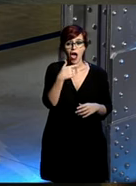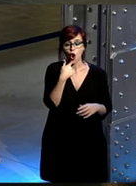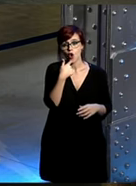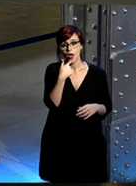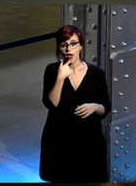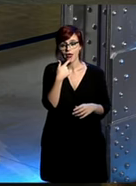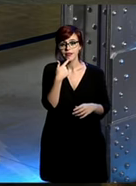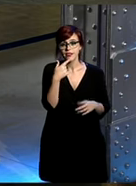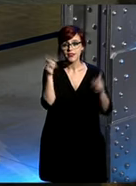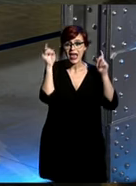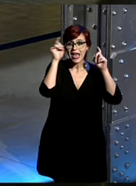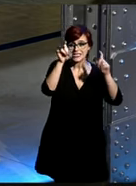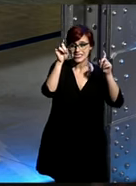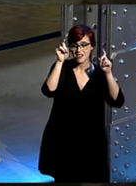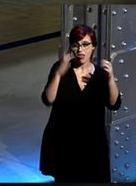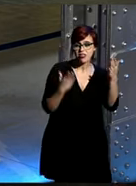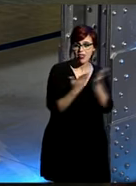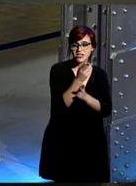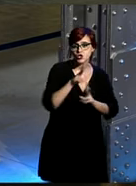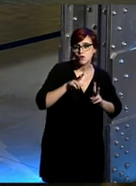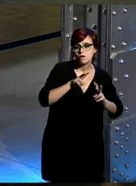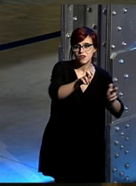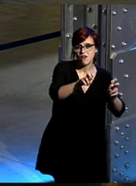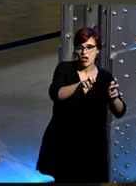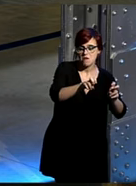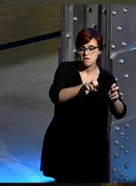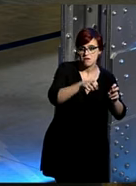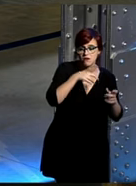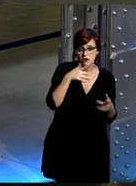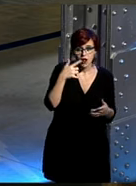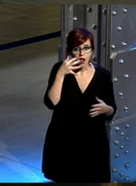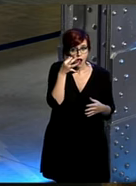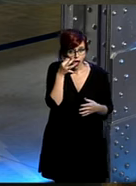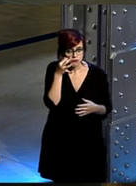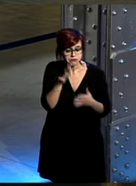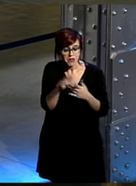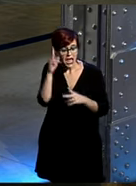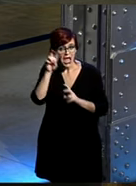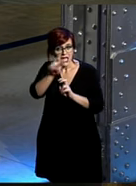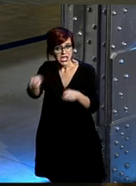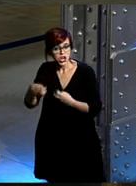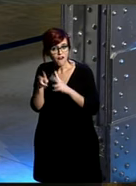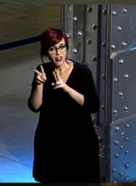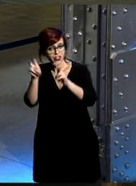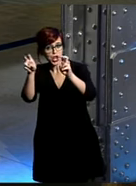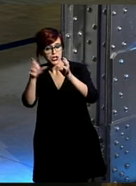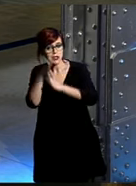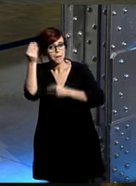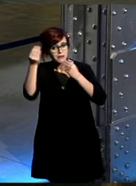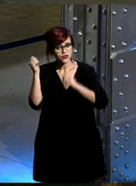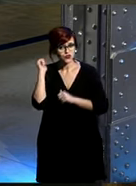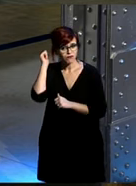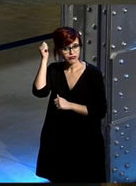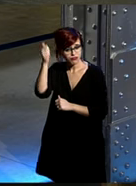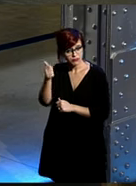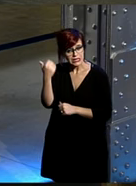término enseñanza disruptiva. Bueno, eso no es nada más que innovación, y las innovaciones creo que se vienen